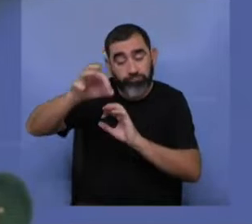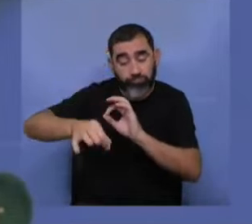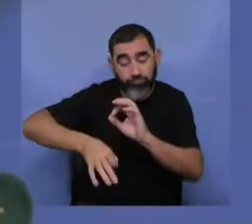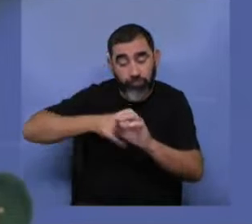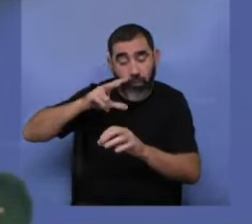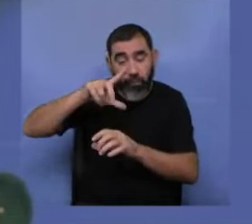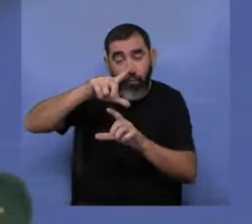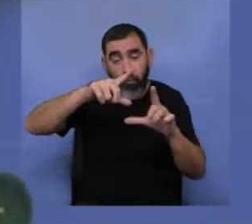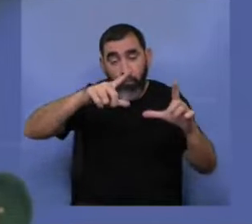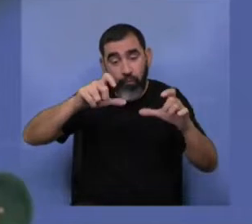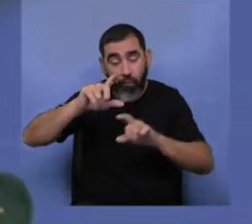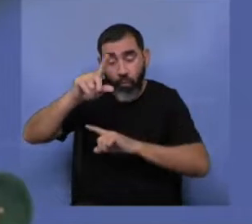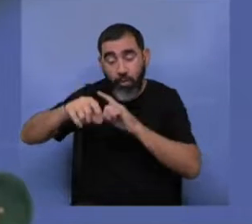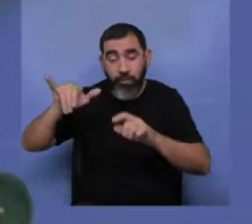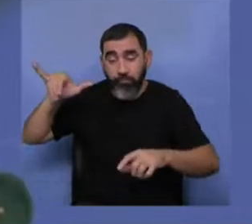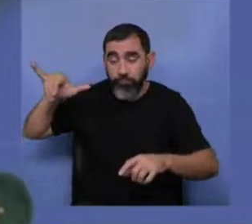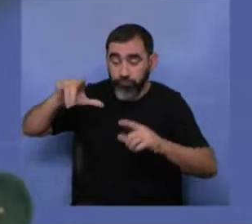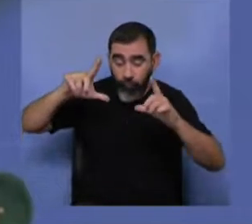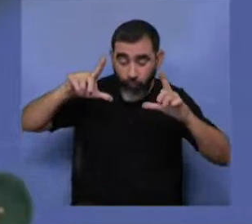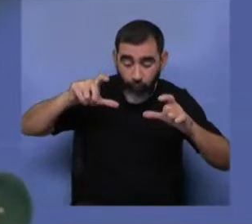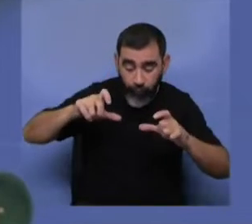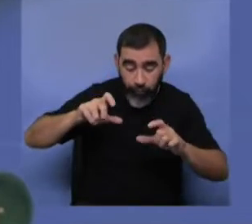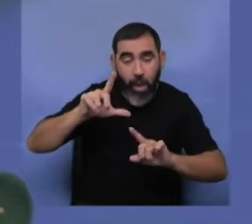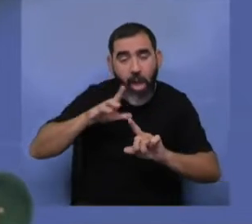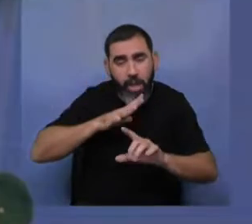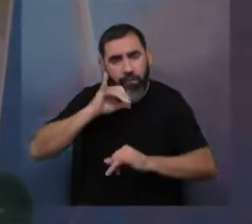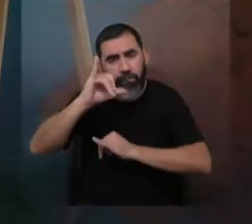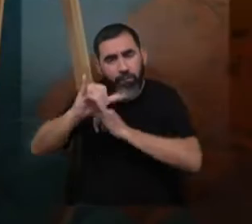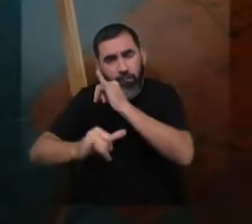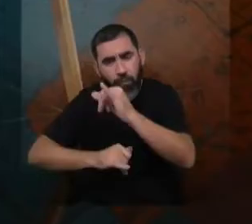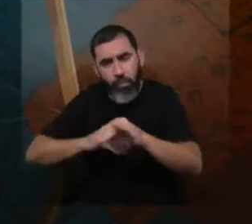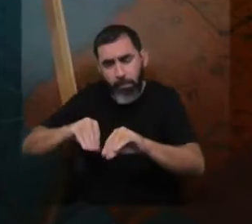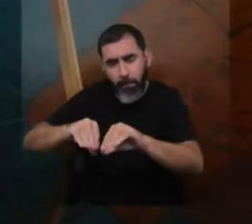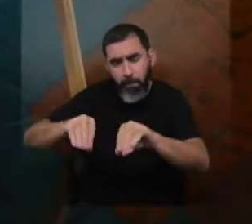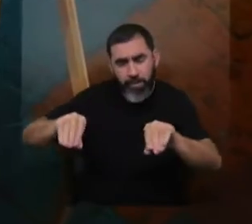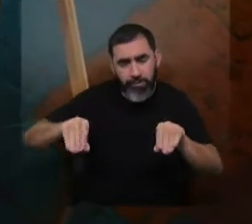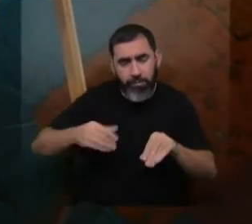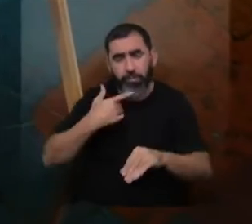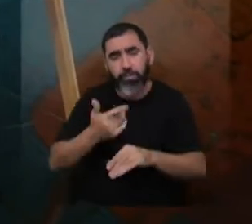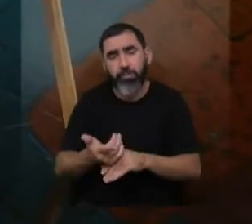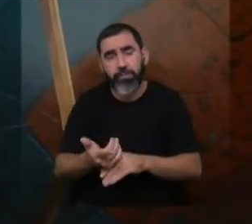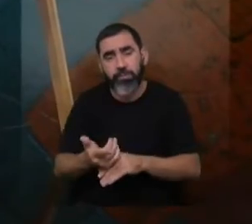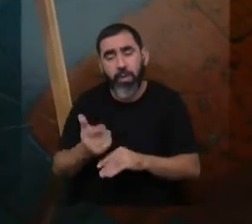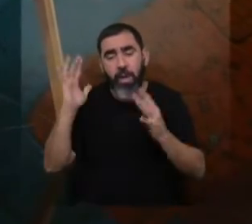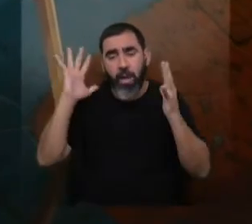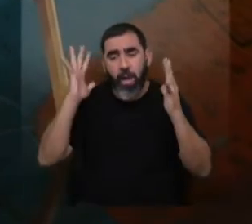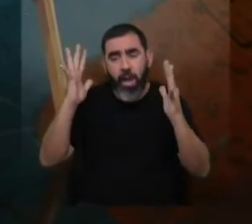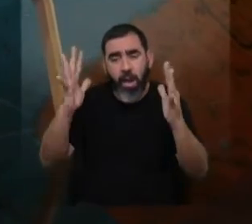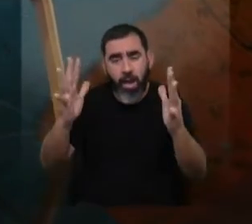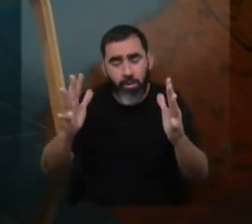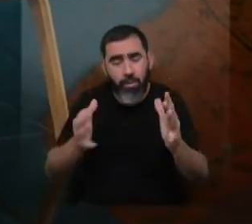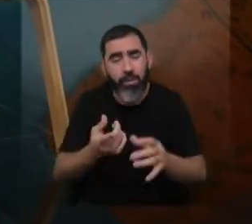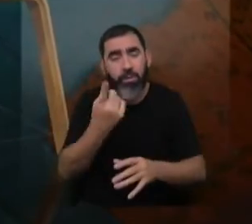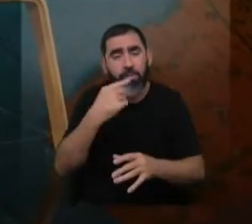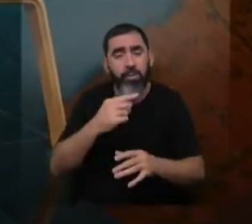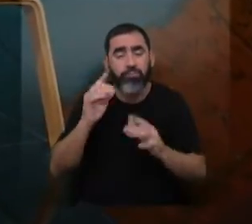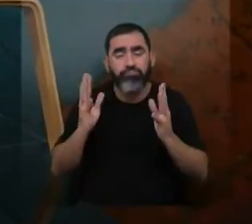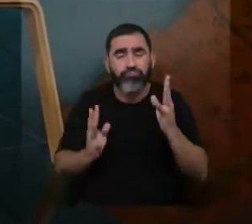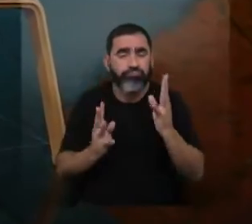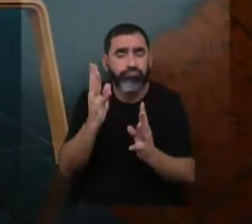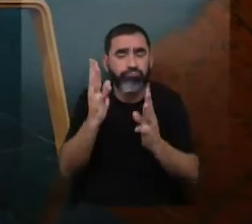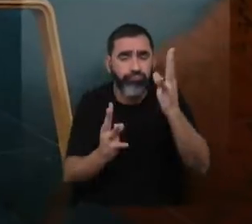aéreas, incluso, ¿no? Muchas veces se parte de ahí. ¿Hay alguna otra información que el terreno dé? Estoy pensando, hablamos de árboles, pero algún tipo de vegetación,